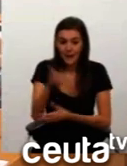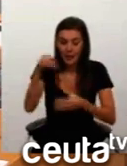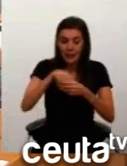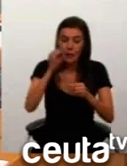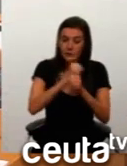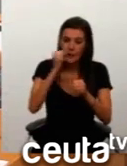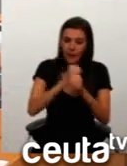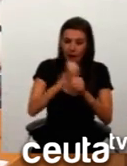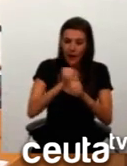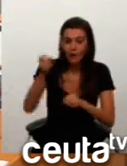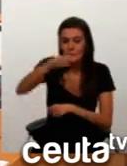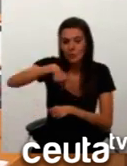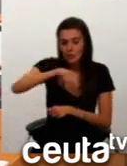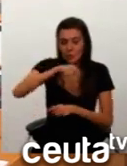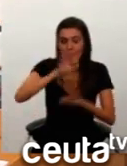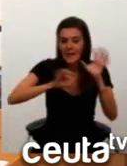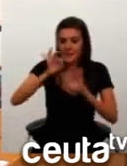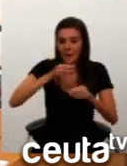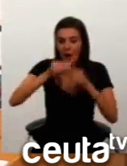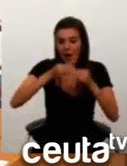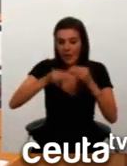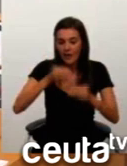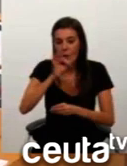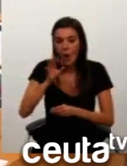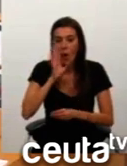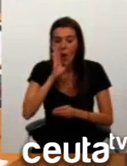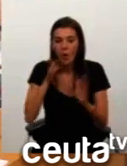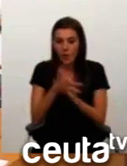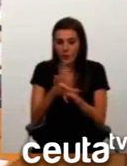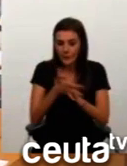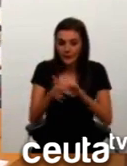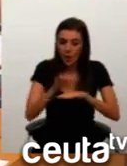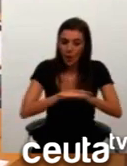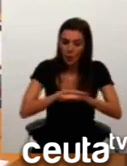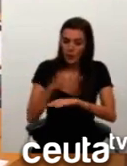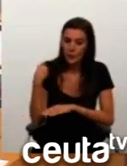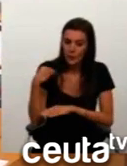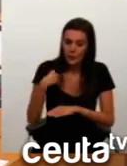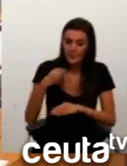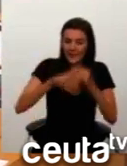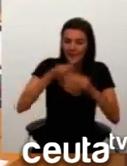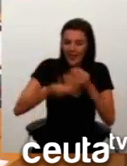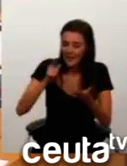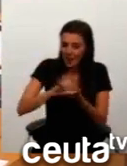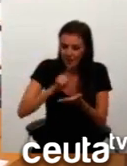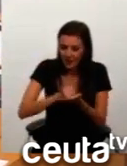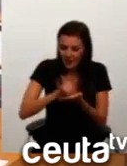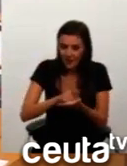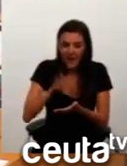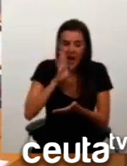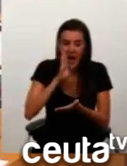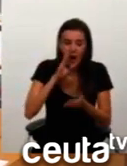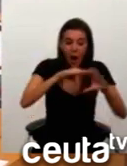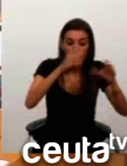trabajo que realizamos en esta Asamblea, o como decía antes, en el propio Gobierno. Se trata de reestructurar ese